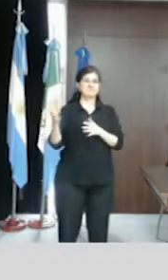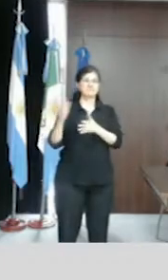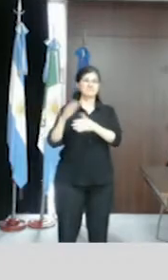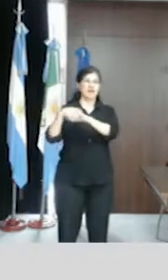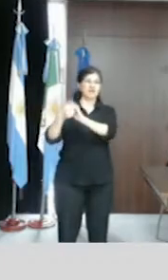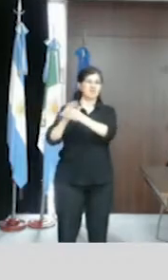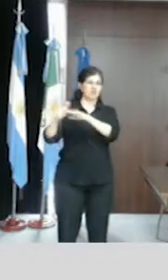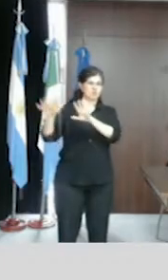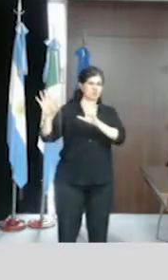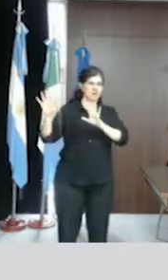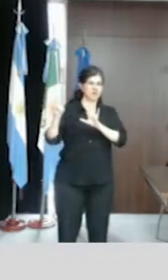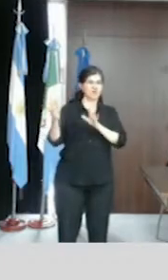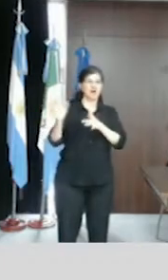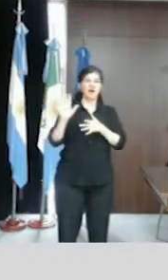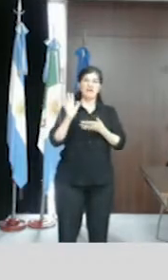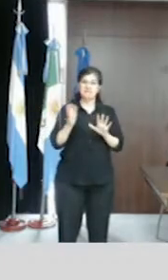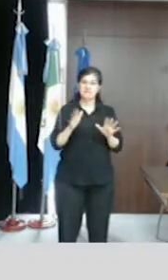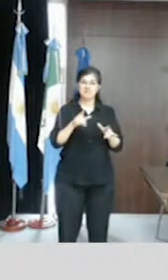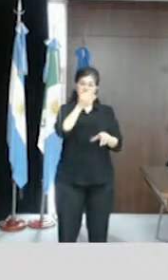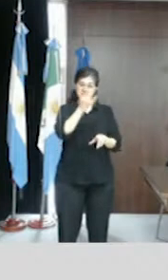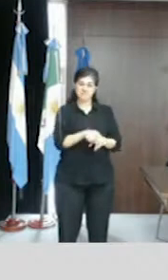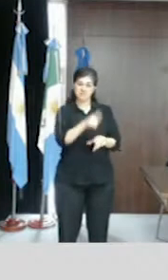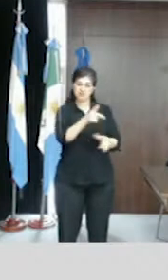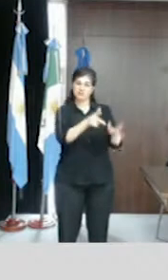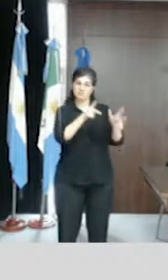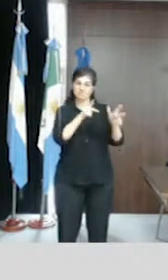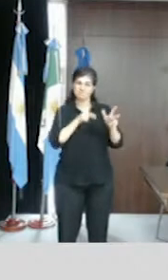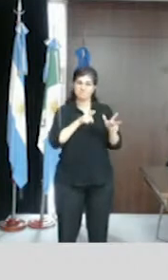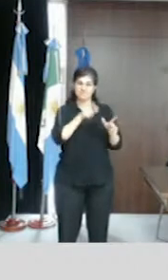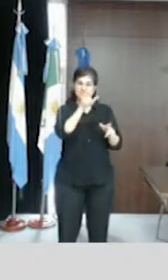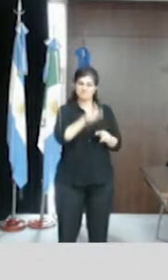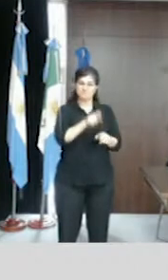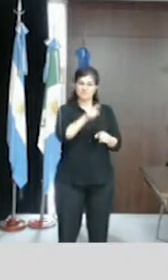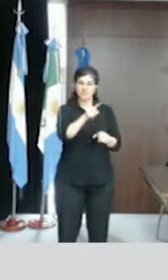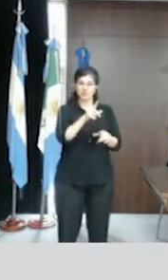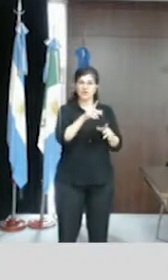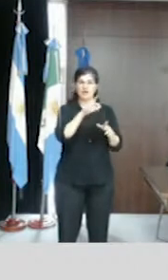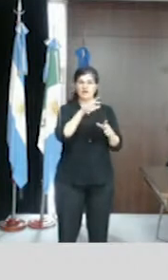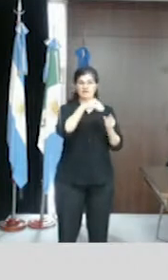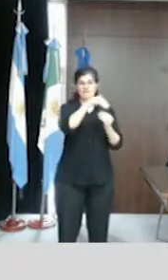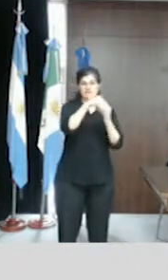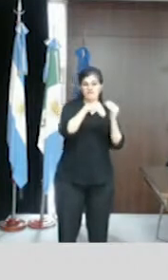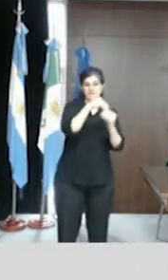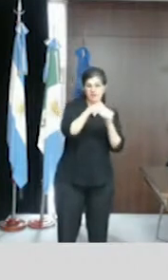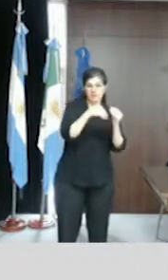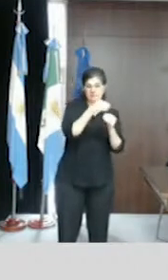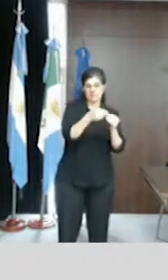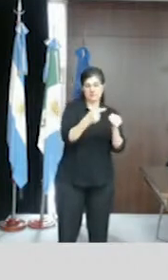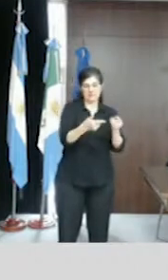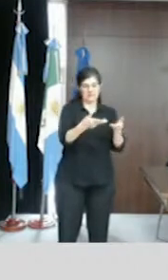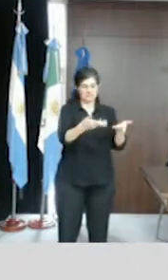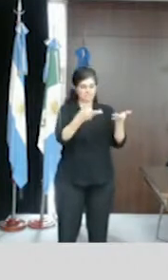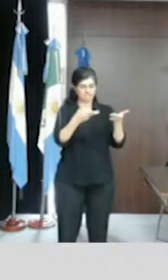Tristemente, uno recepciona así a ese binomio paciente-familia. Imagínense el